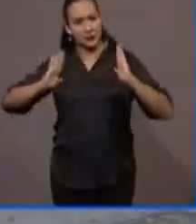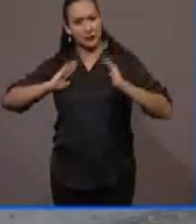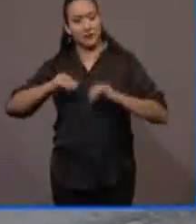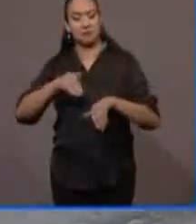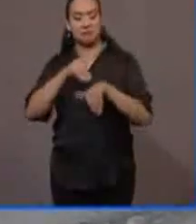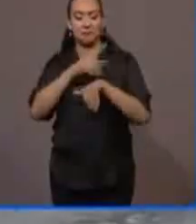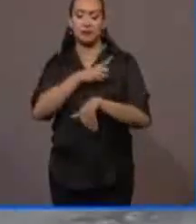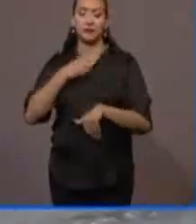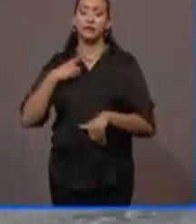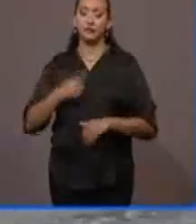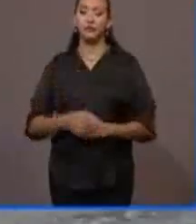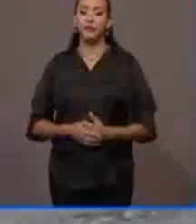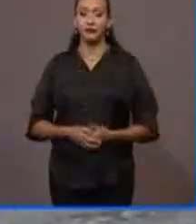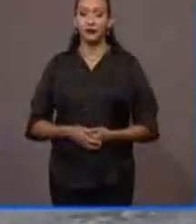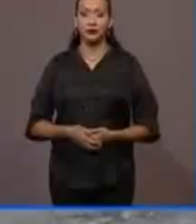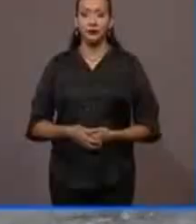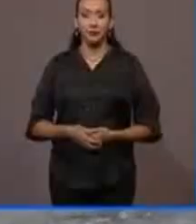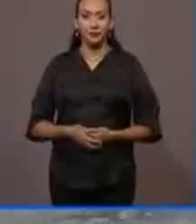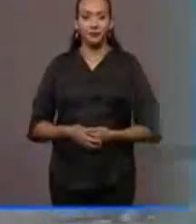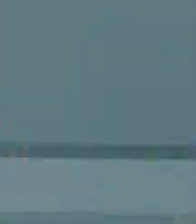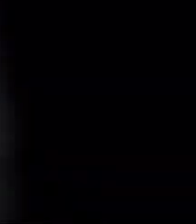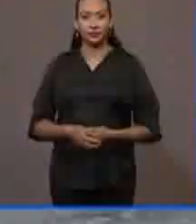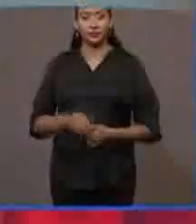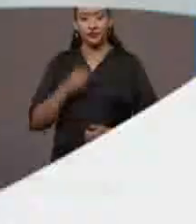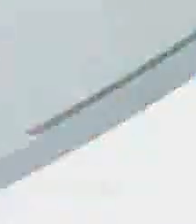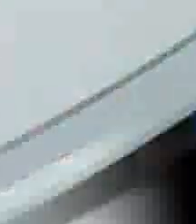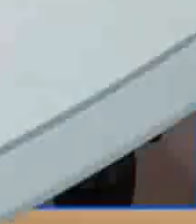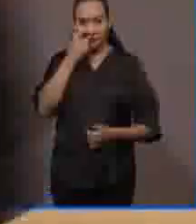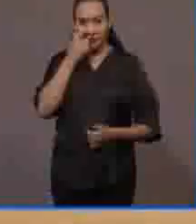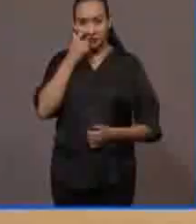canal del Poder Judicial de la Federación.